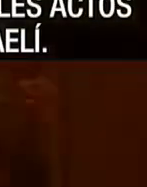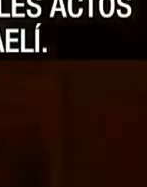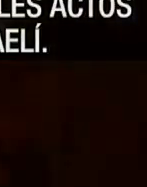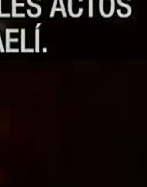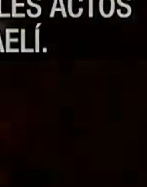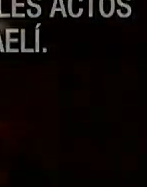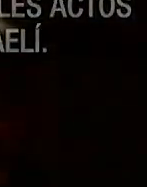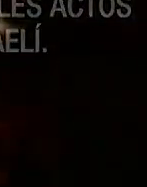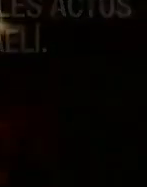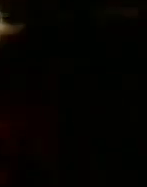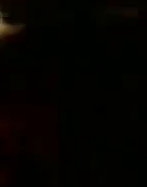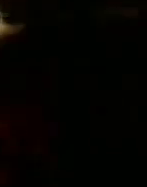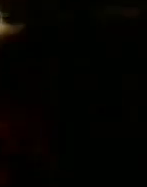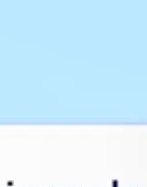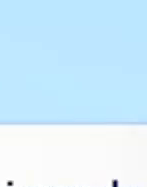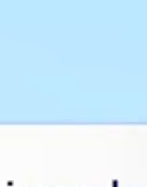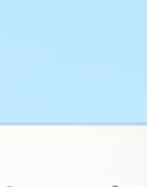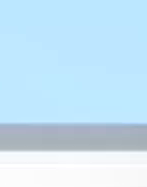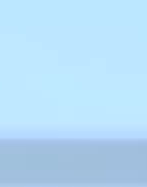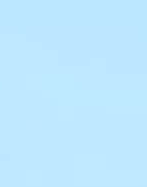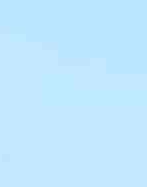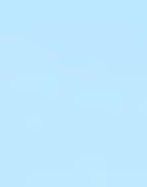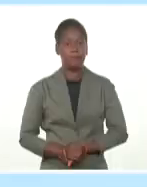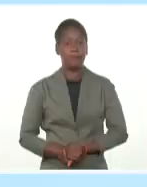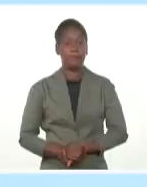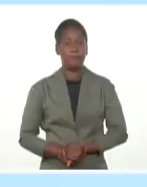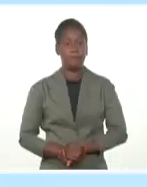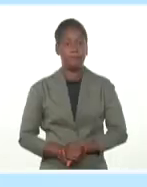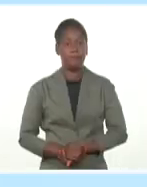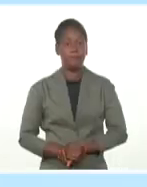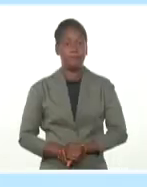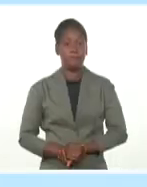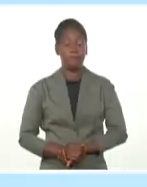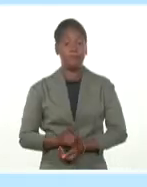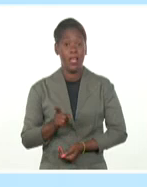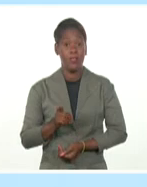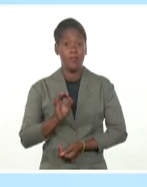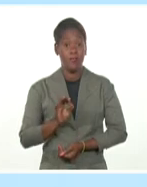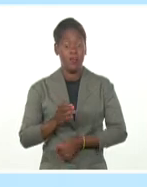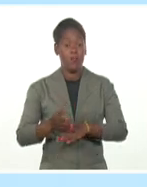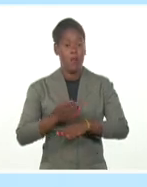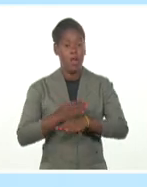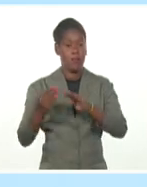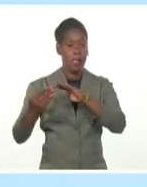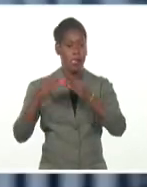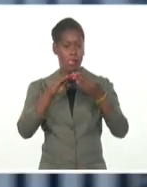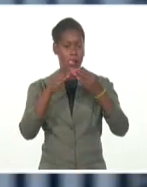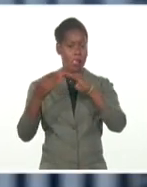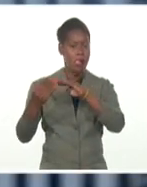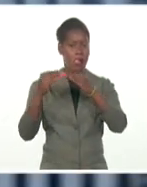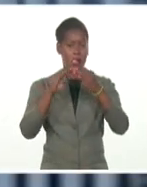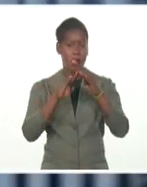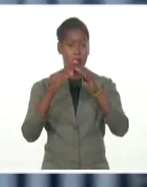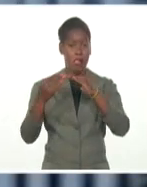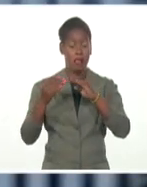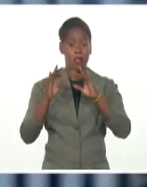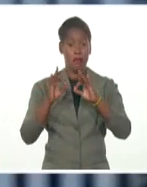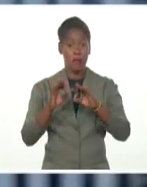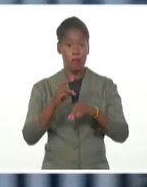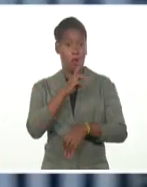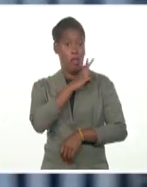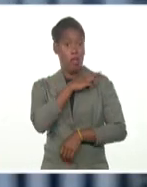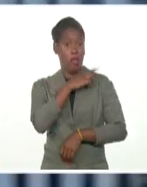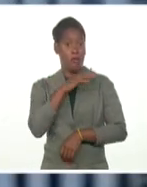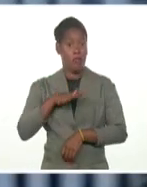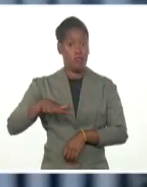by the Israeli military. La víspera se discutió de urgencia y a puerta cerrada en el Consejo de Seguridad